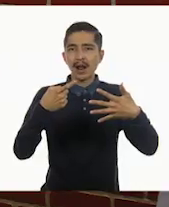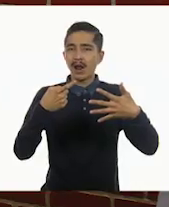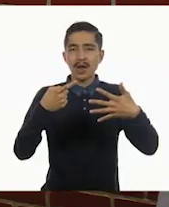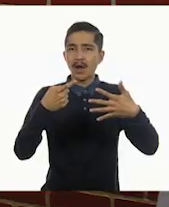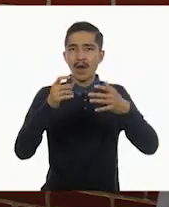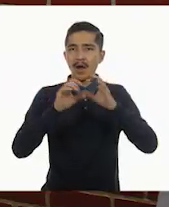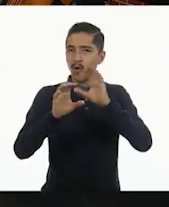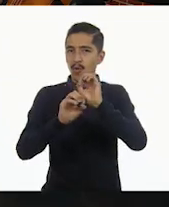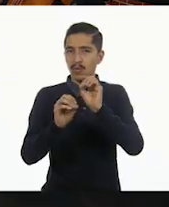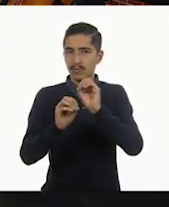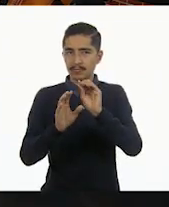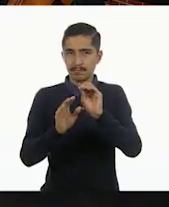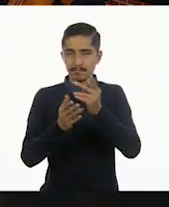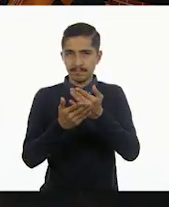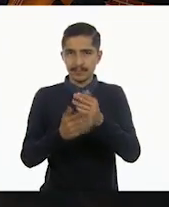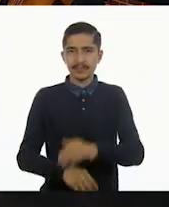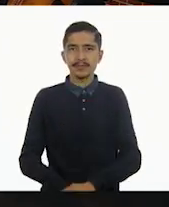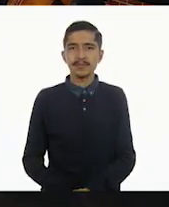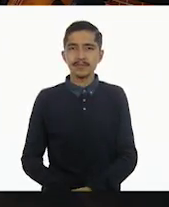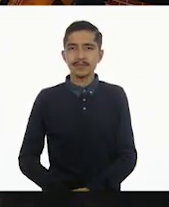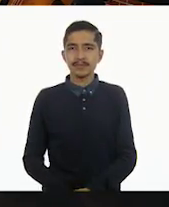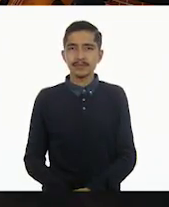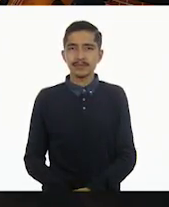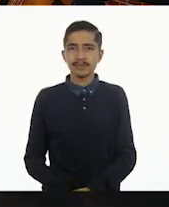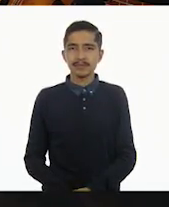entonar aún. Tres y